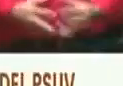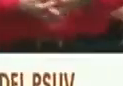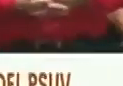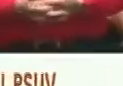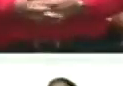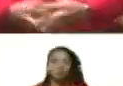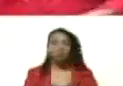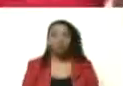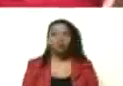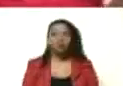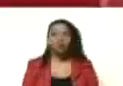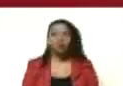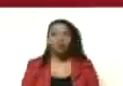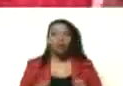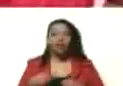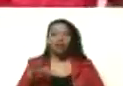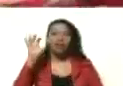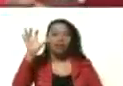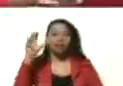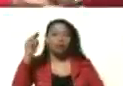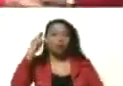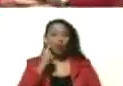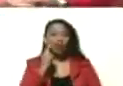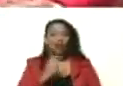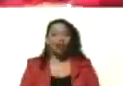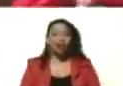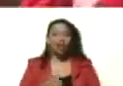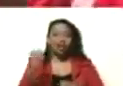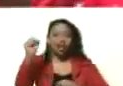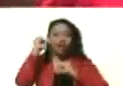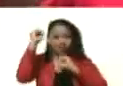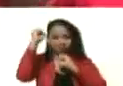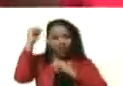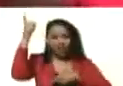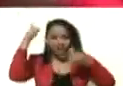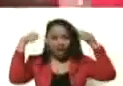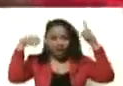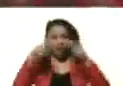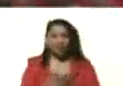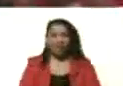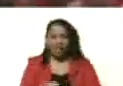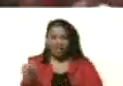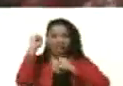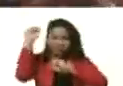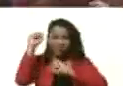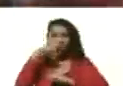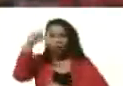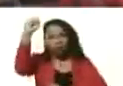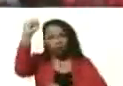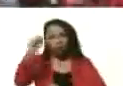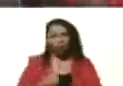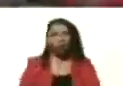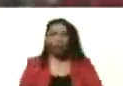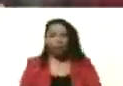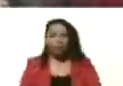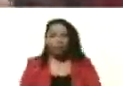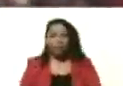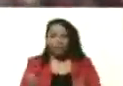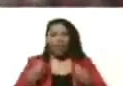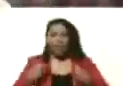¡Que viva Bolívar! ¡Que viva Chávez! ¡Que viva Maduro! ¡Que viva